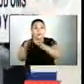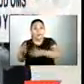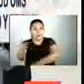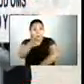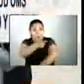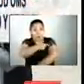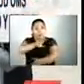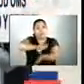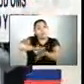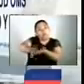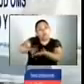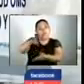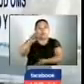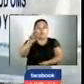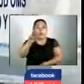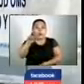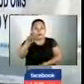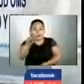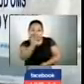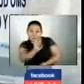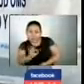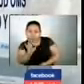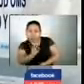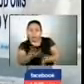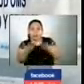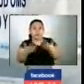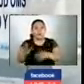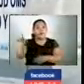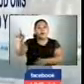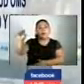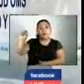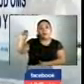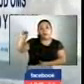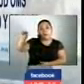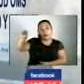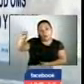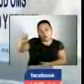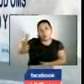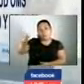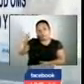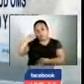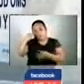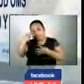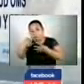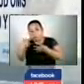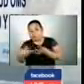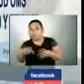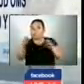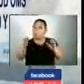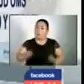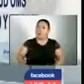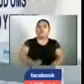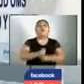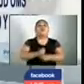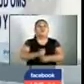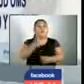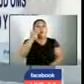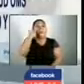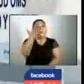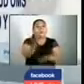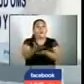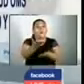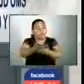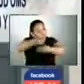adquieran a través de este mecanismo son precalificadas por la Organización Mundial de la Salud, OMS, lo que garantiza que cuenten con las evidencias